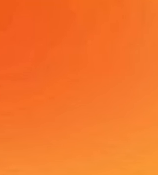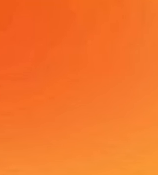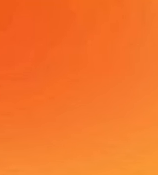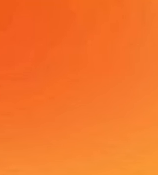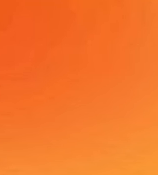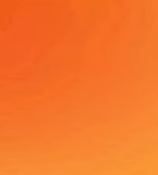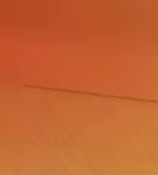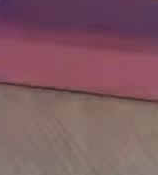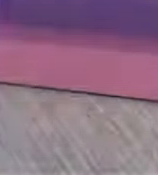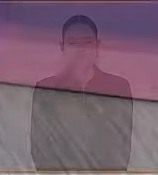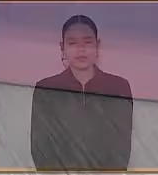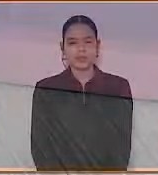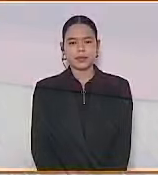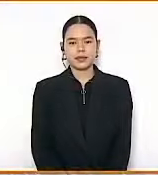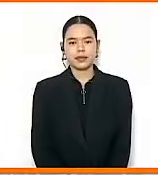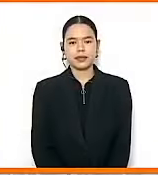vida.